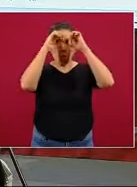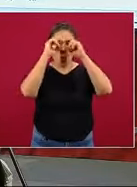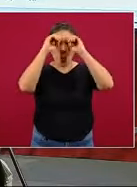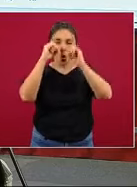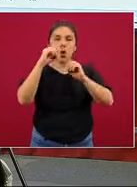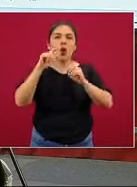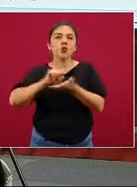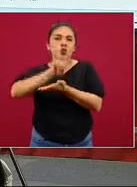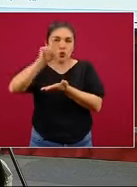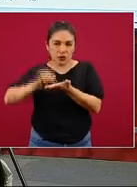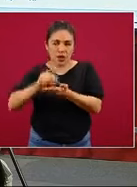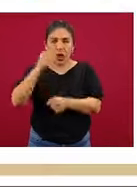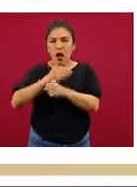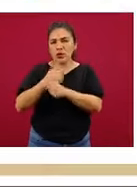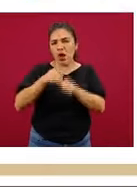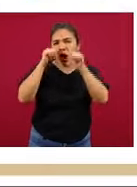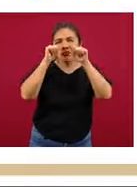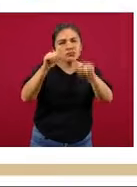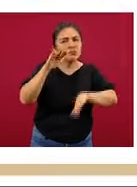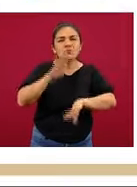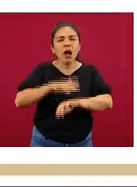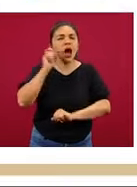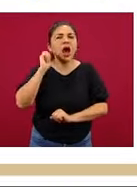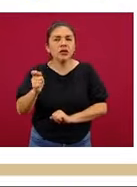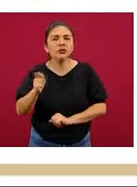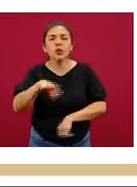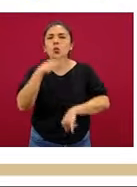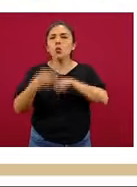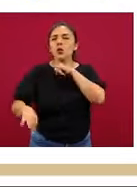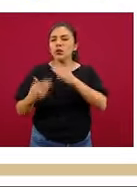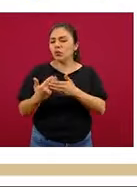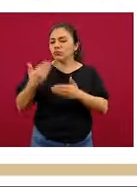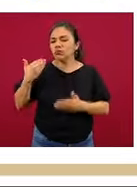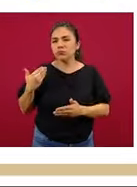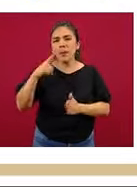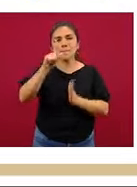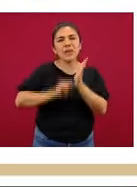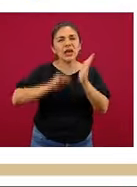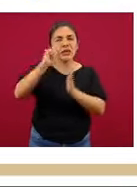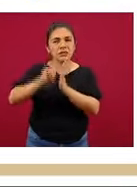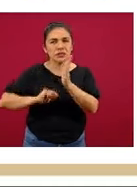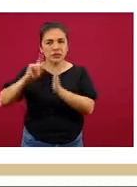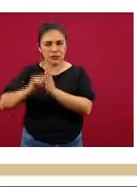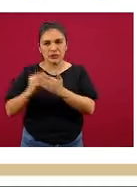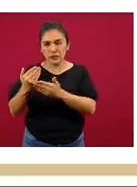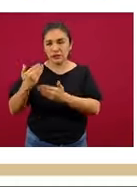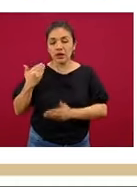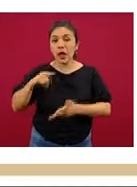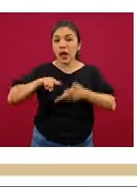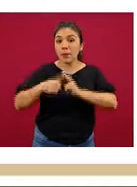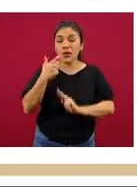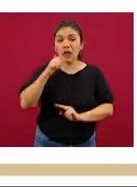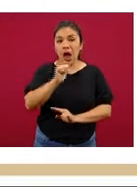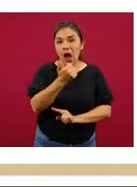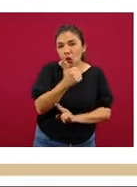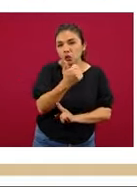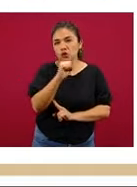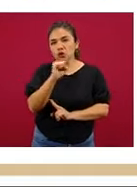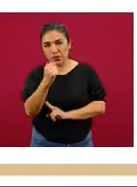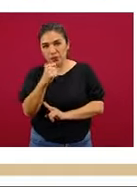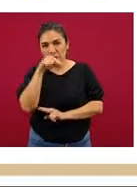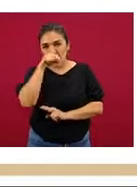En donde nos vamos a enfocar son, digamos, en los últimos meses, ¿no? A partir de agosto o septiembre,